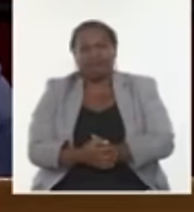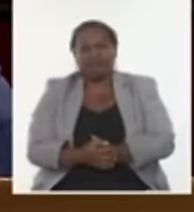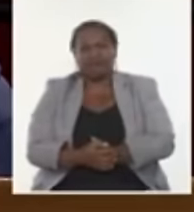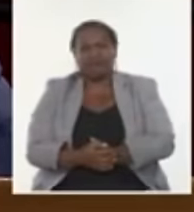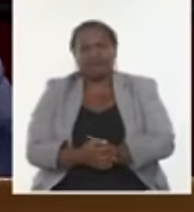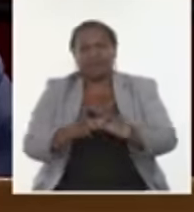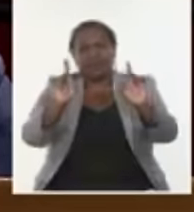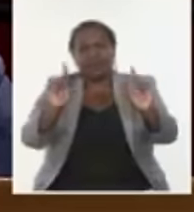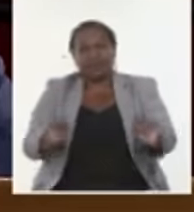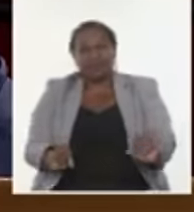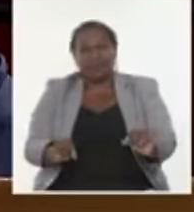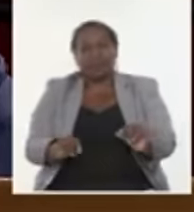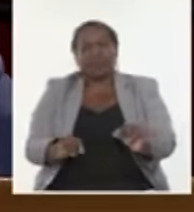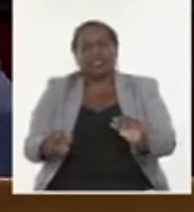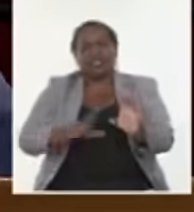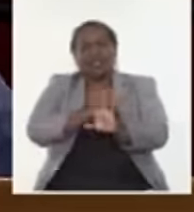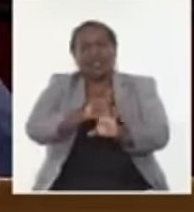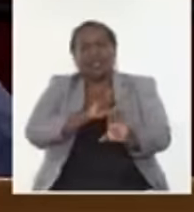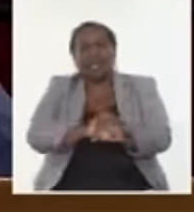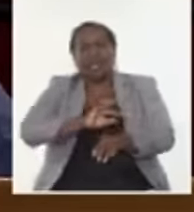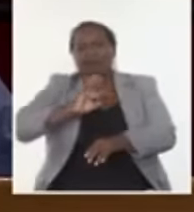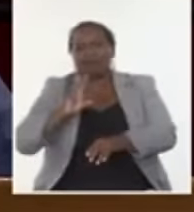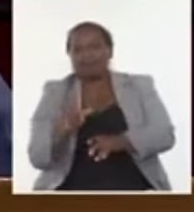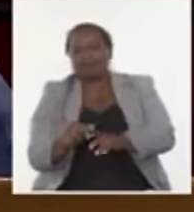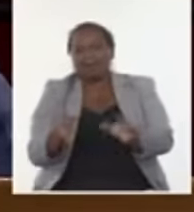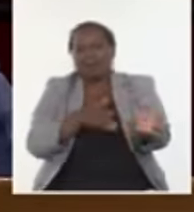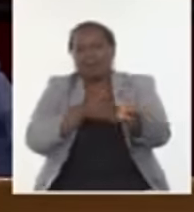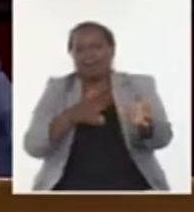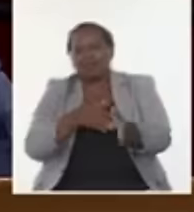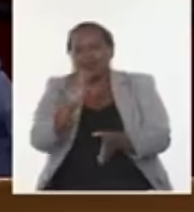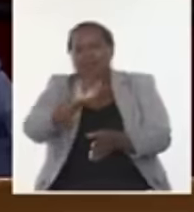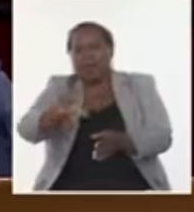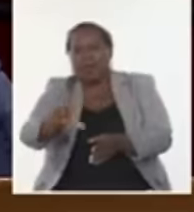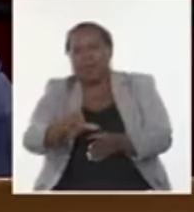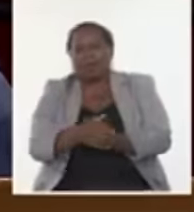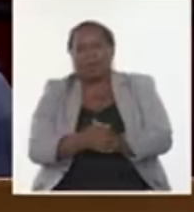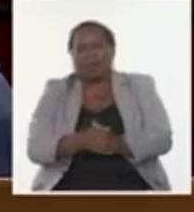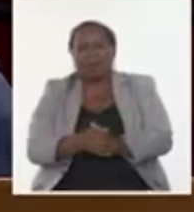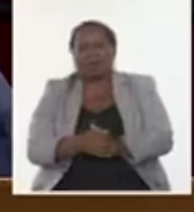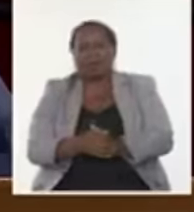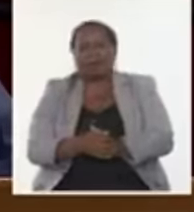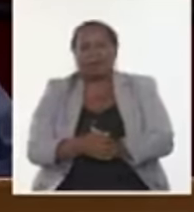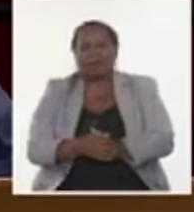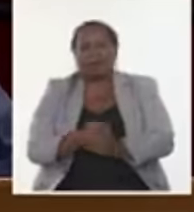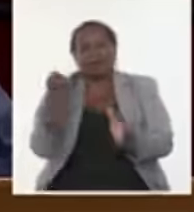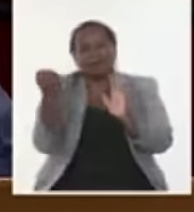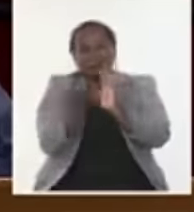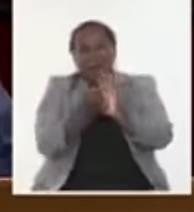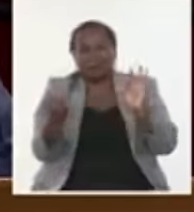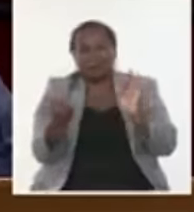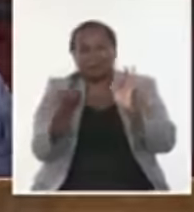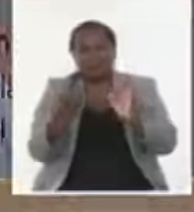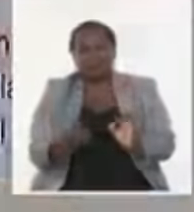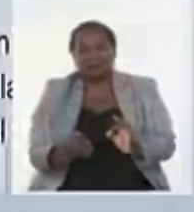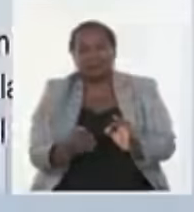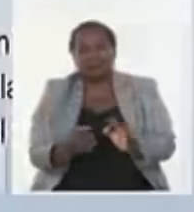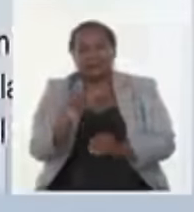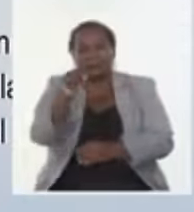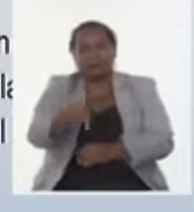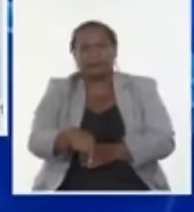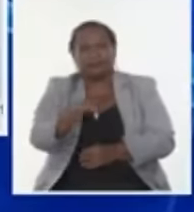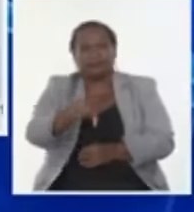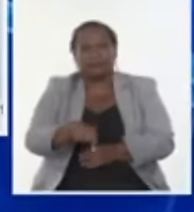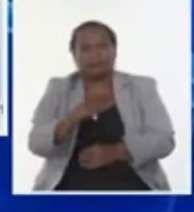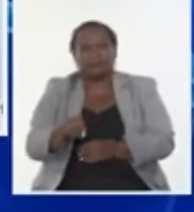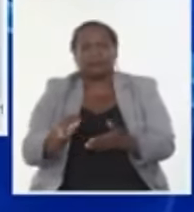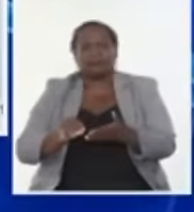reducir el delito, la corrupción, las ilegalidades, las indisciplinas sociales. Se aprobó la actualización e